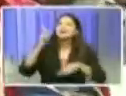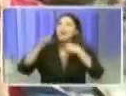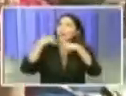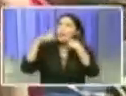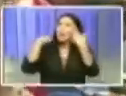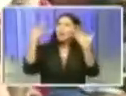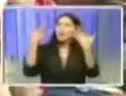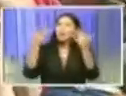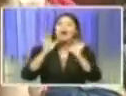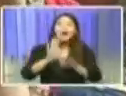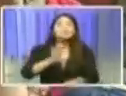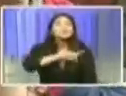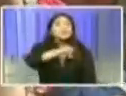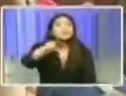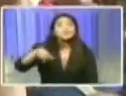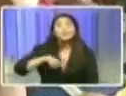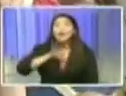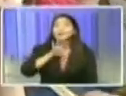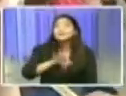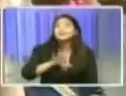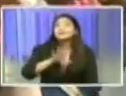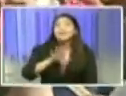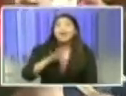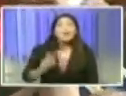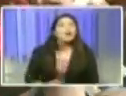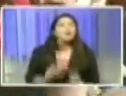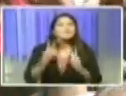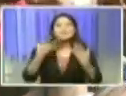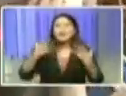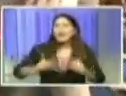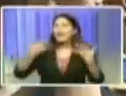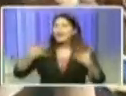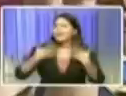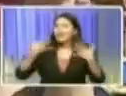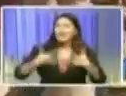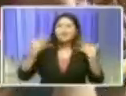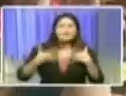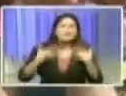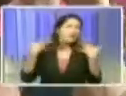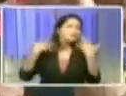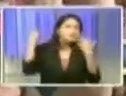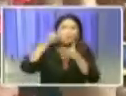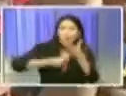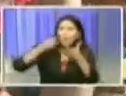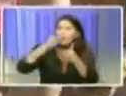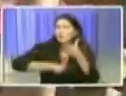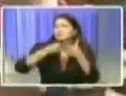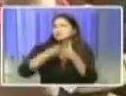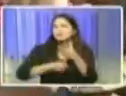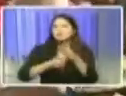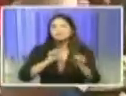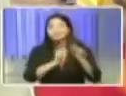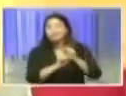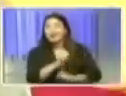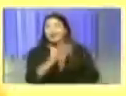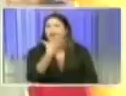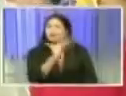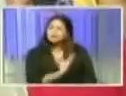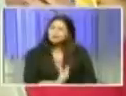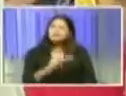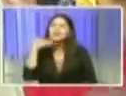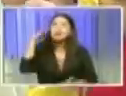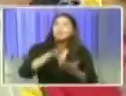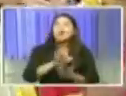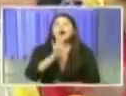eso somos nosotros. Nosotros somos la vida y la alegría en tremenda lucha contra la tristeza y la muerte, dijo